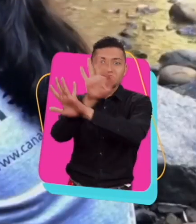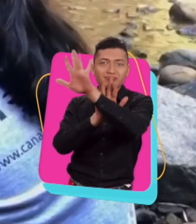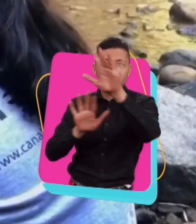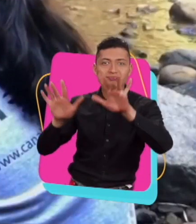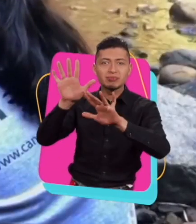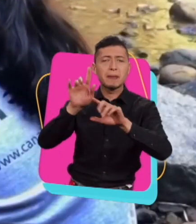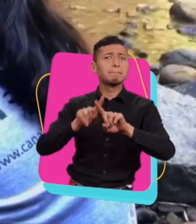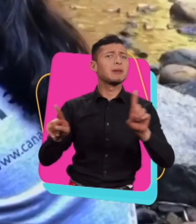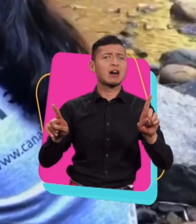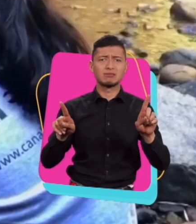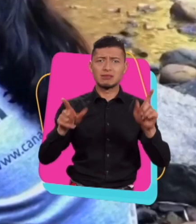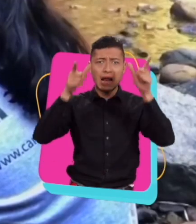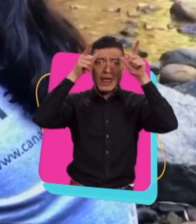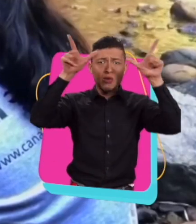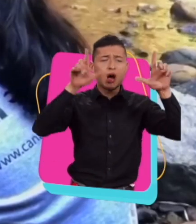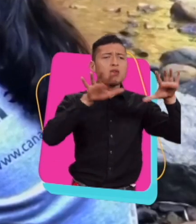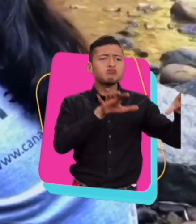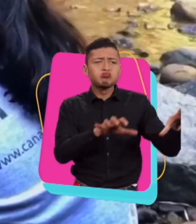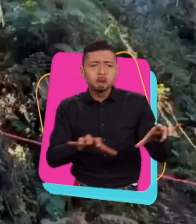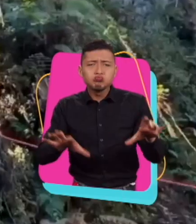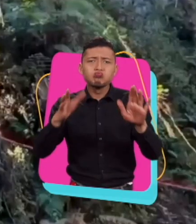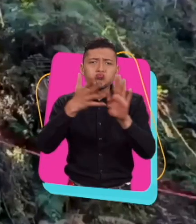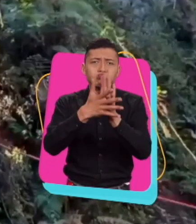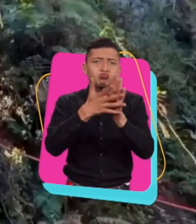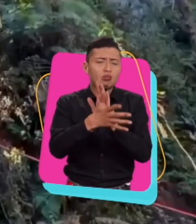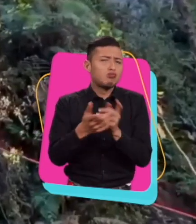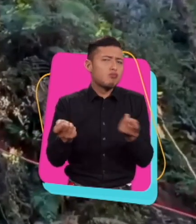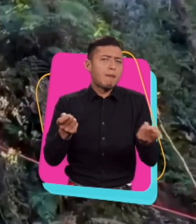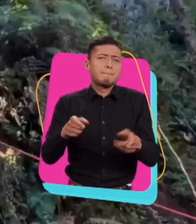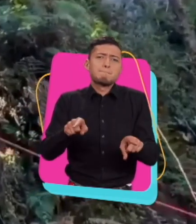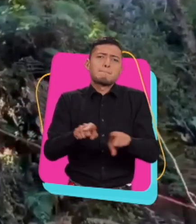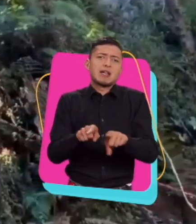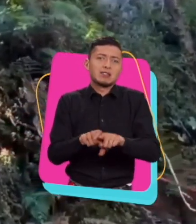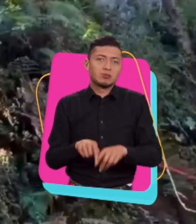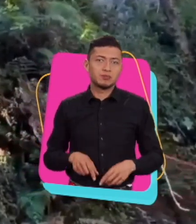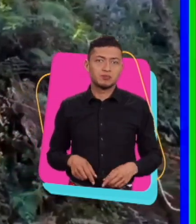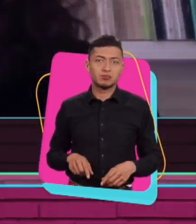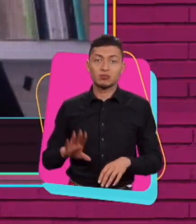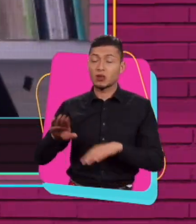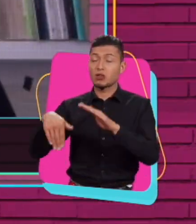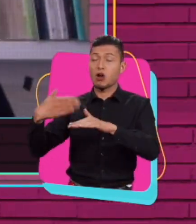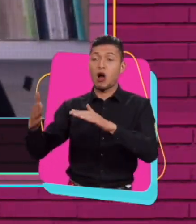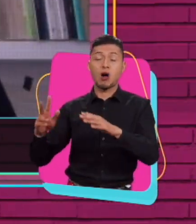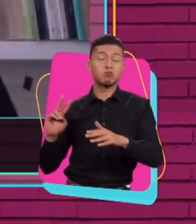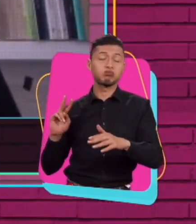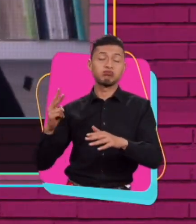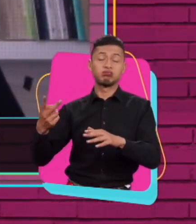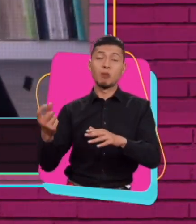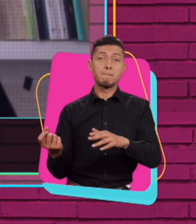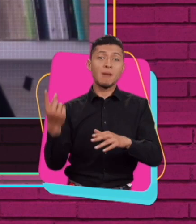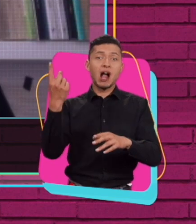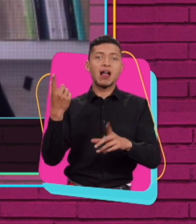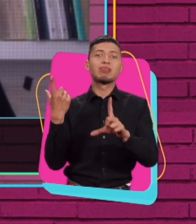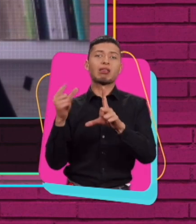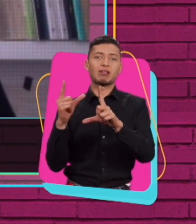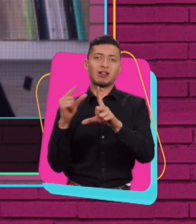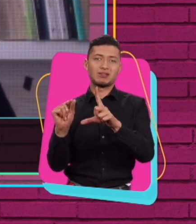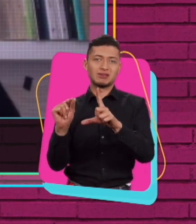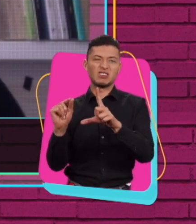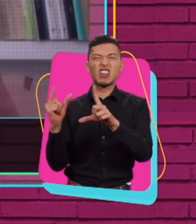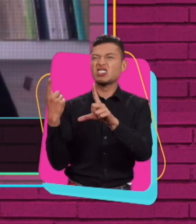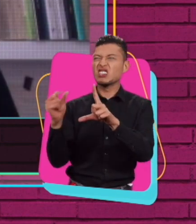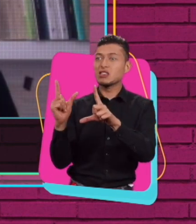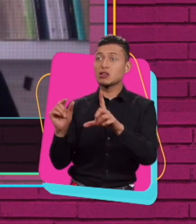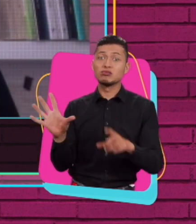pero sin embargo el lenguaje y todo se sigue manejando de la misma manera, llega al digital en donde